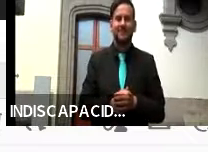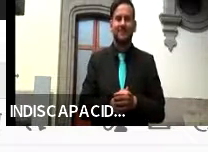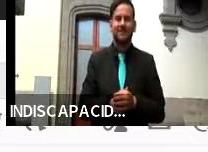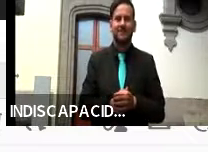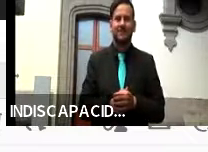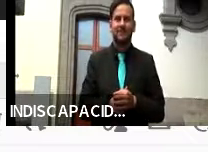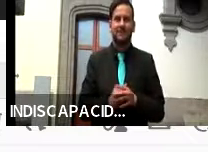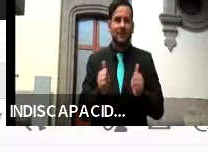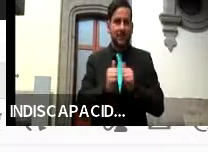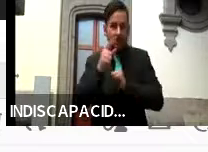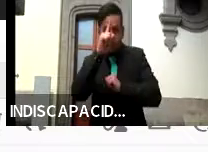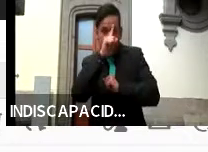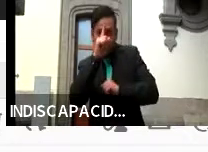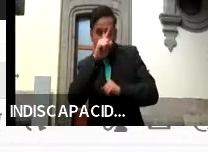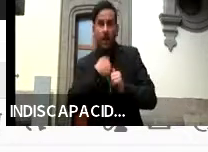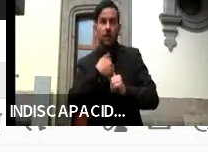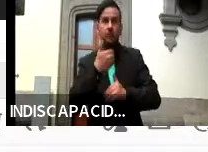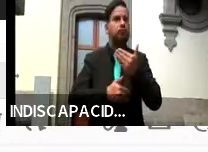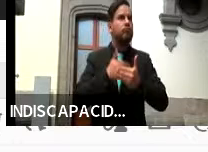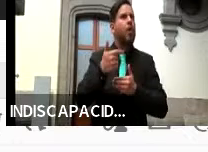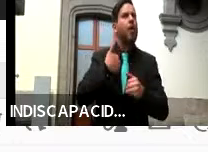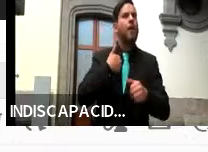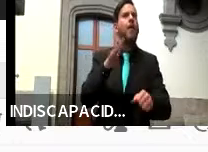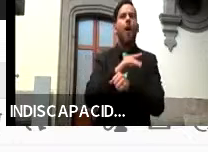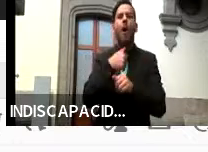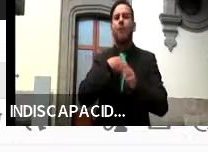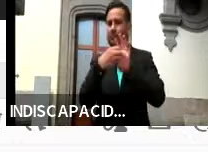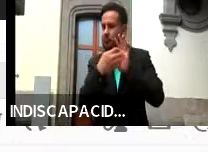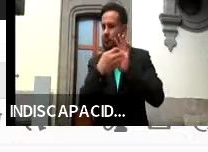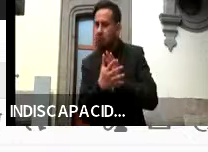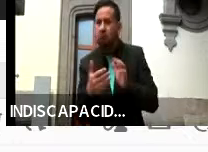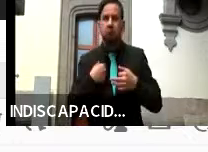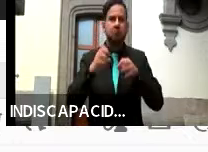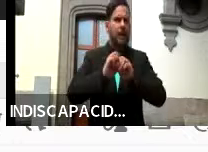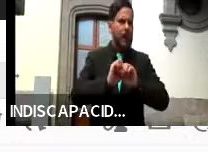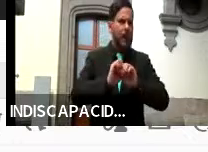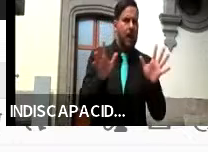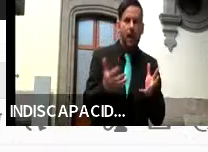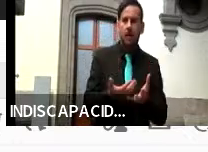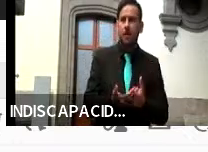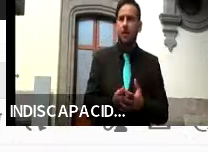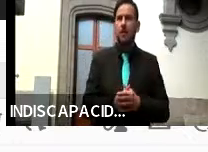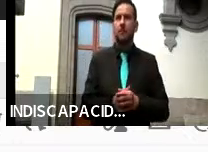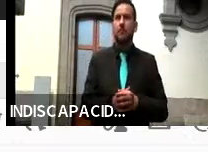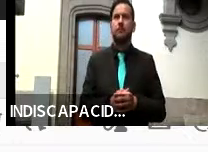Consensos para la puesta en marcha, este es un elemento clave. Hablamos de que el proceso